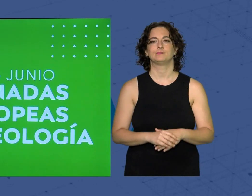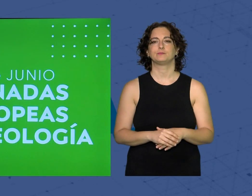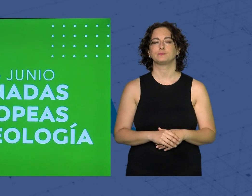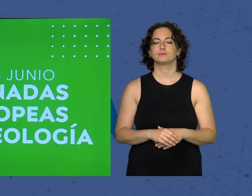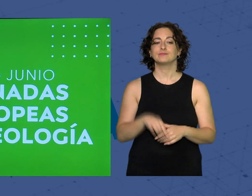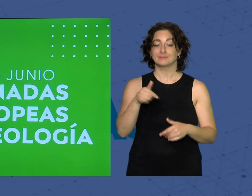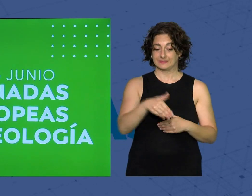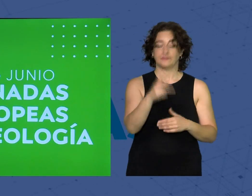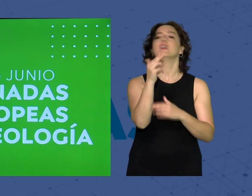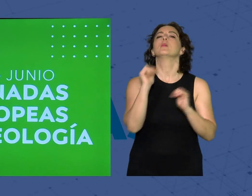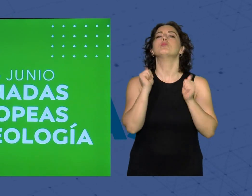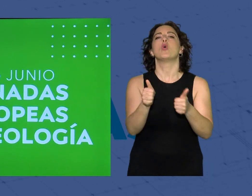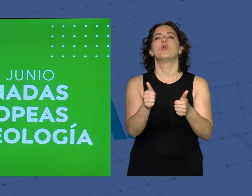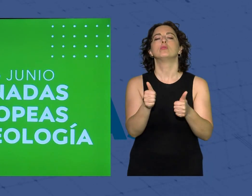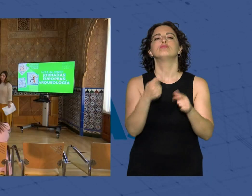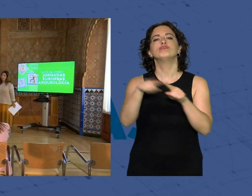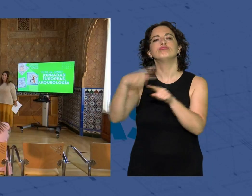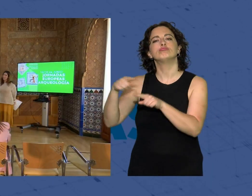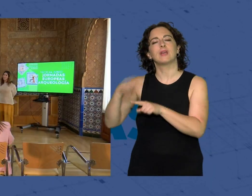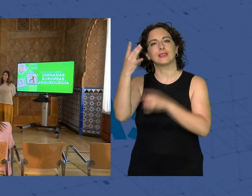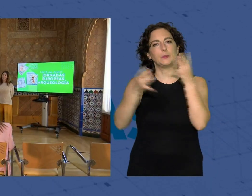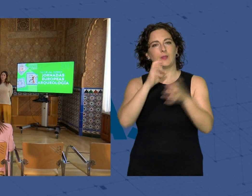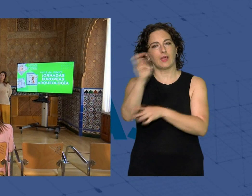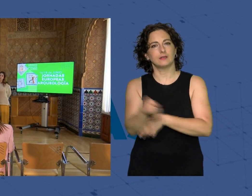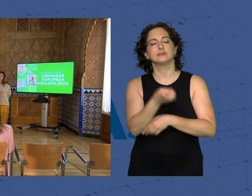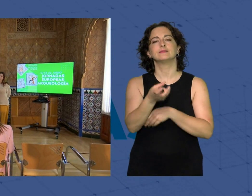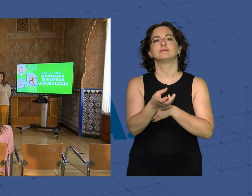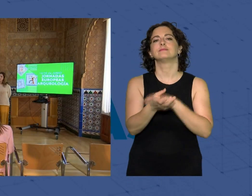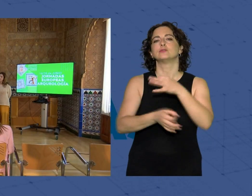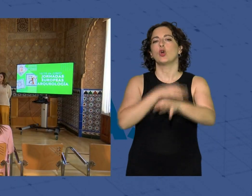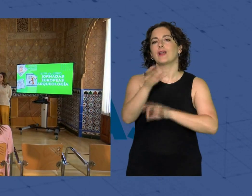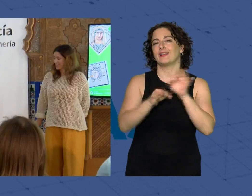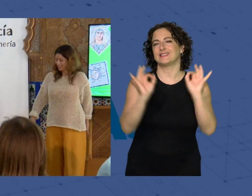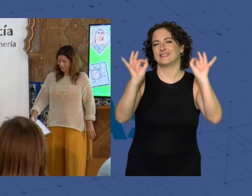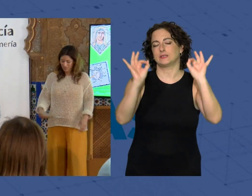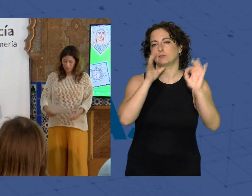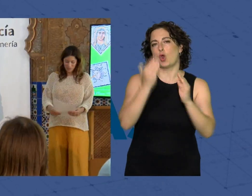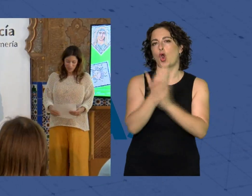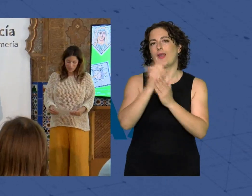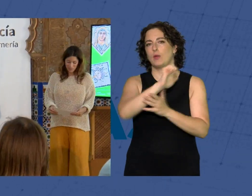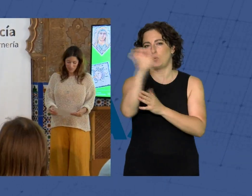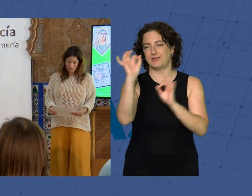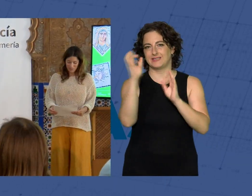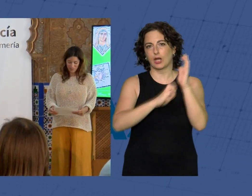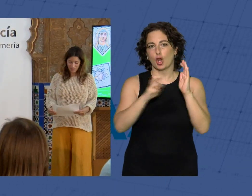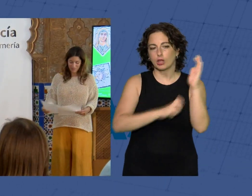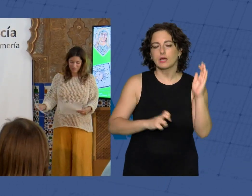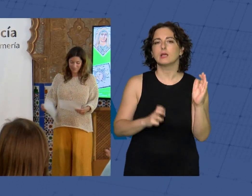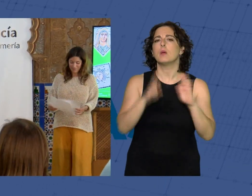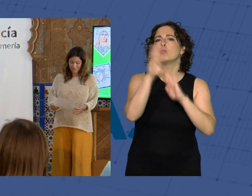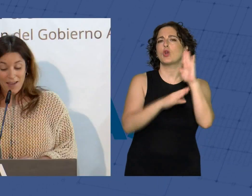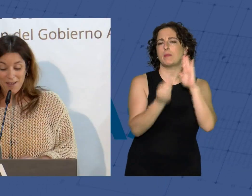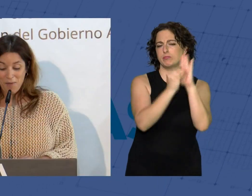Este viernes comienzan las diferentes actividades organizadas con motivo de las Jornadas Europeas de Arqueología. Se han programado